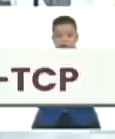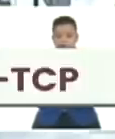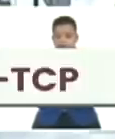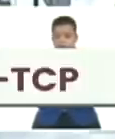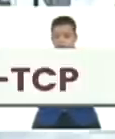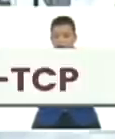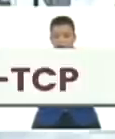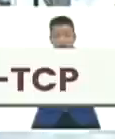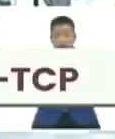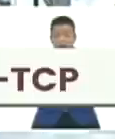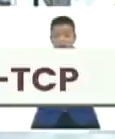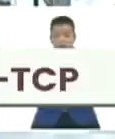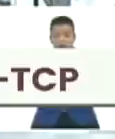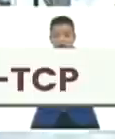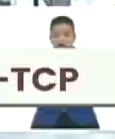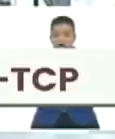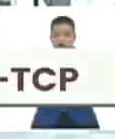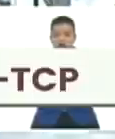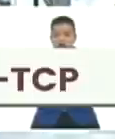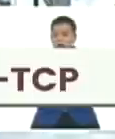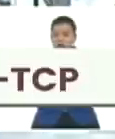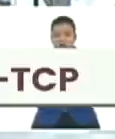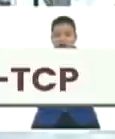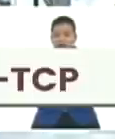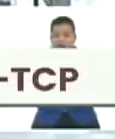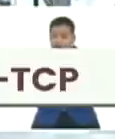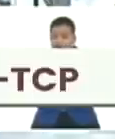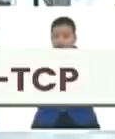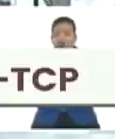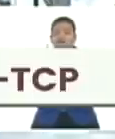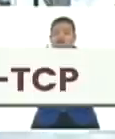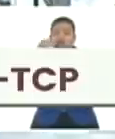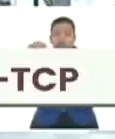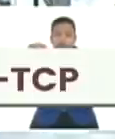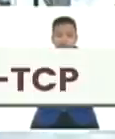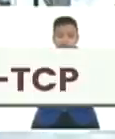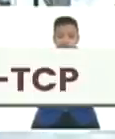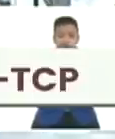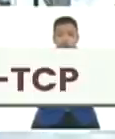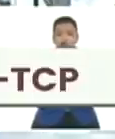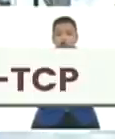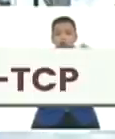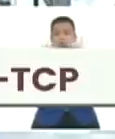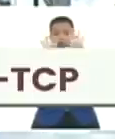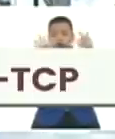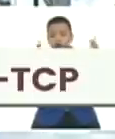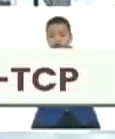que al hundimiento de la economía global